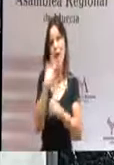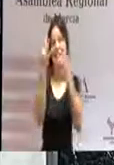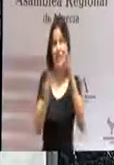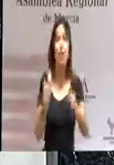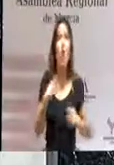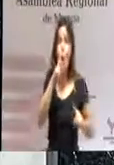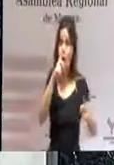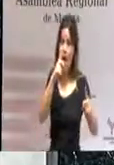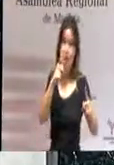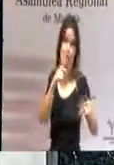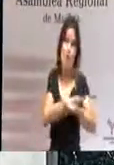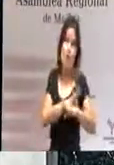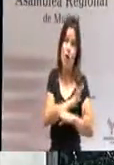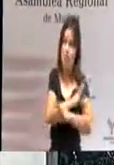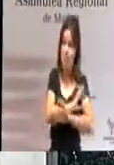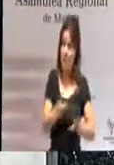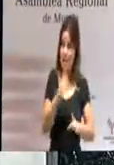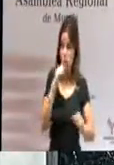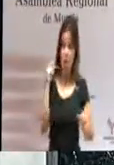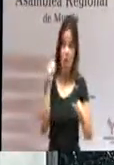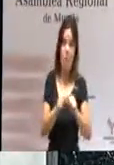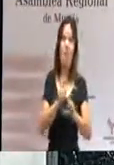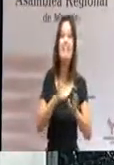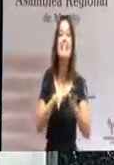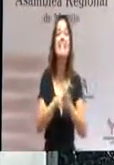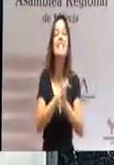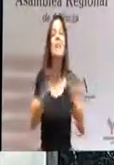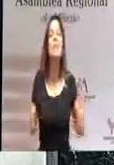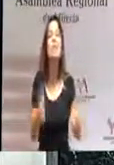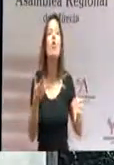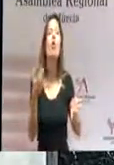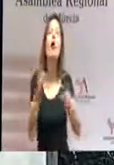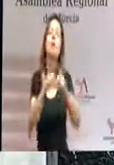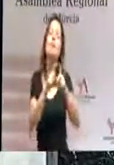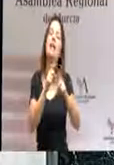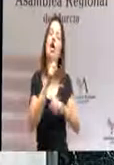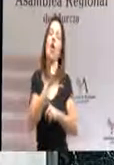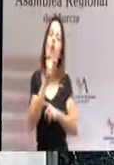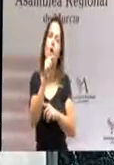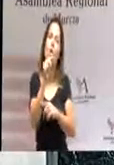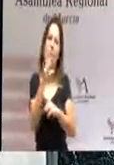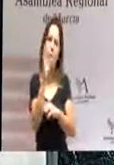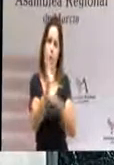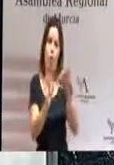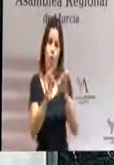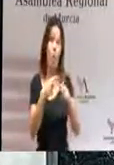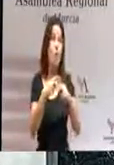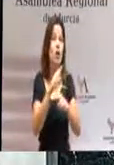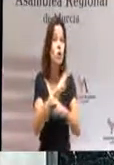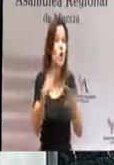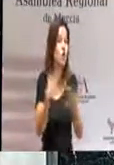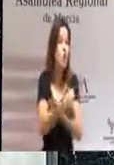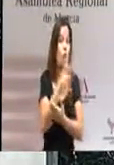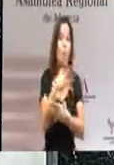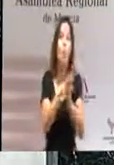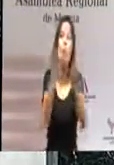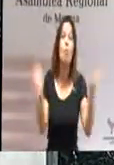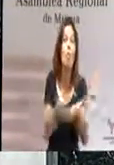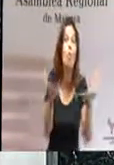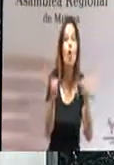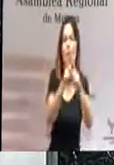Gobierno. En el último año, el dinamismo empresarial se ha reducido un 11,5%, Toda su política de promoción del